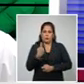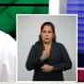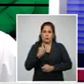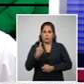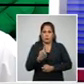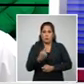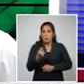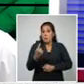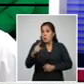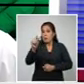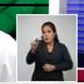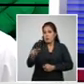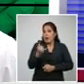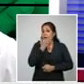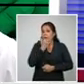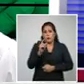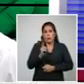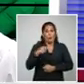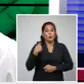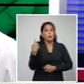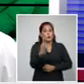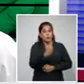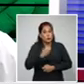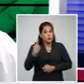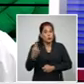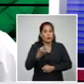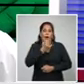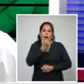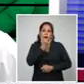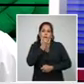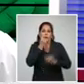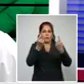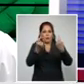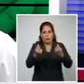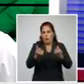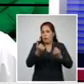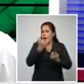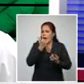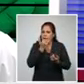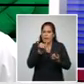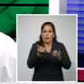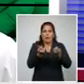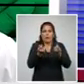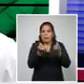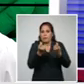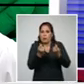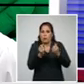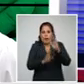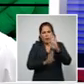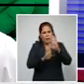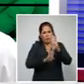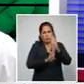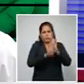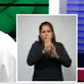desde el punto de vista de la salud, desde el punto de vista económico, y realmente tenemos que salir de